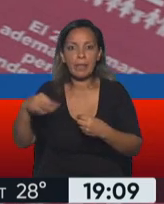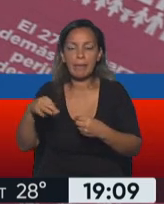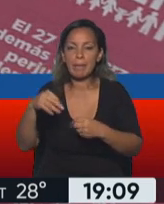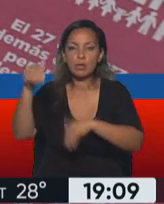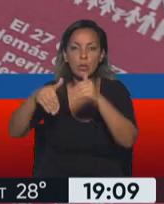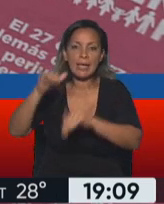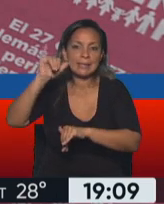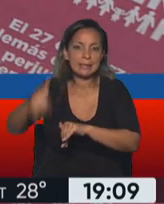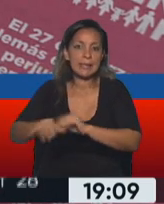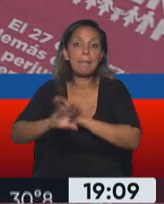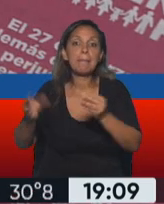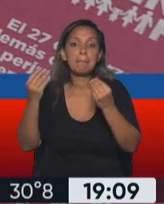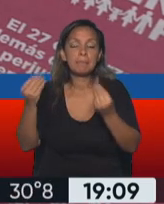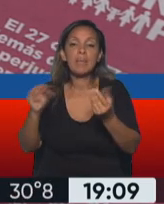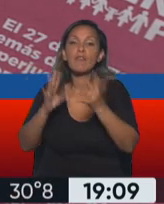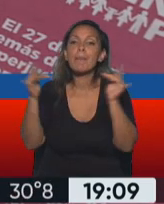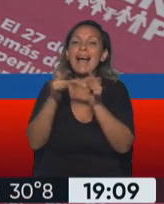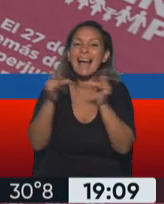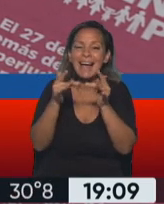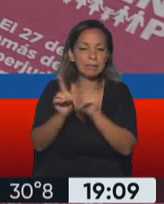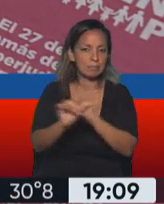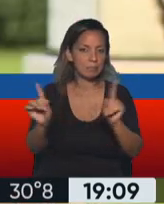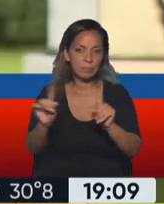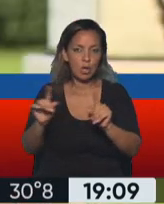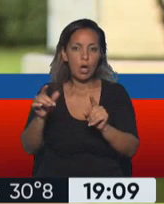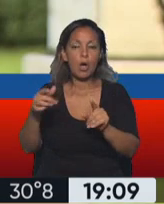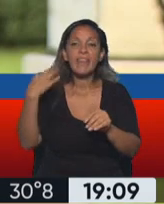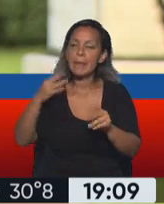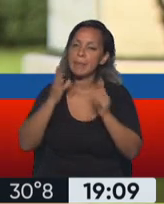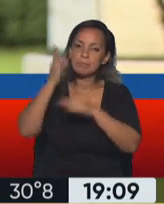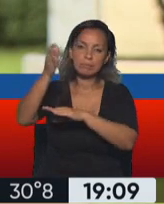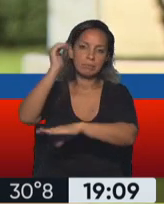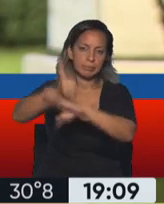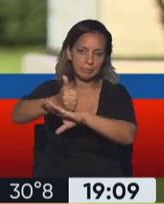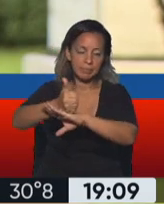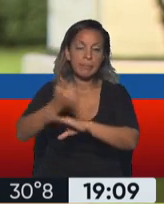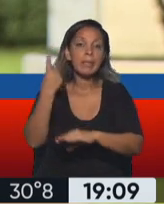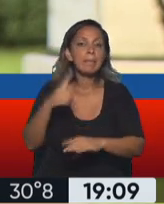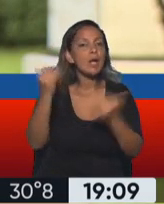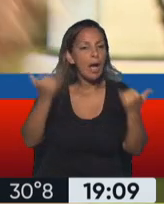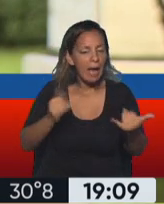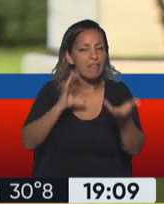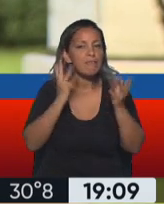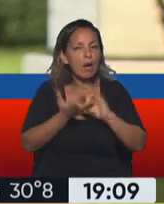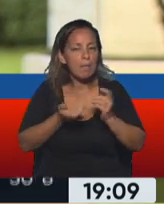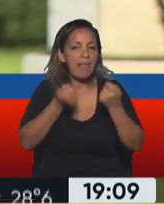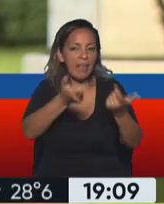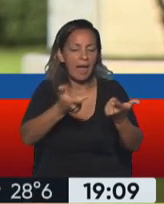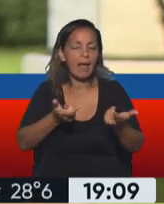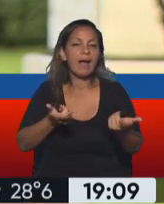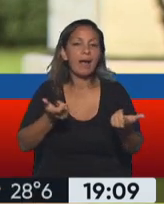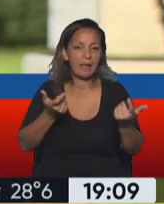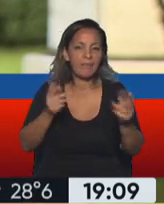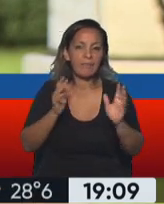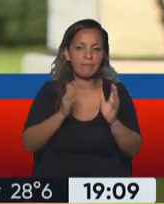el voto en forma remota, no hay voto consular, deben viajar. Pero además hay facilidades de las